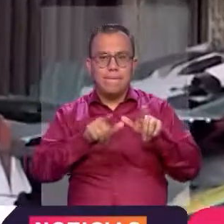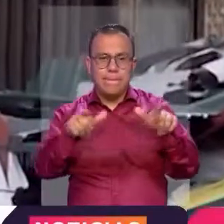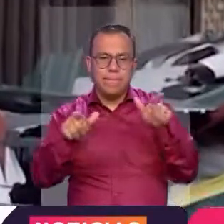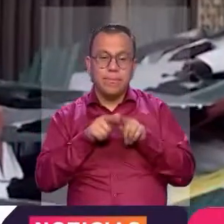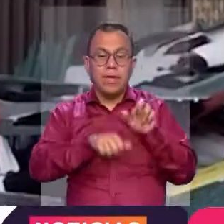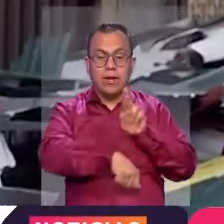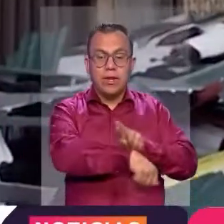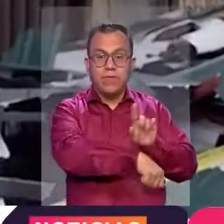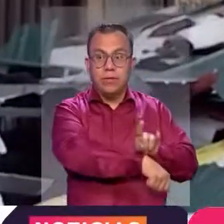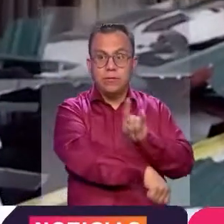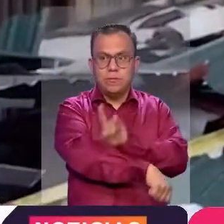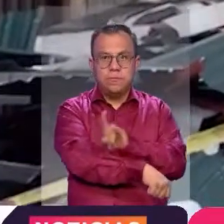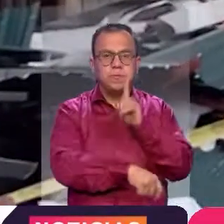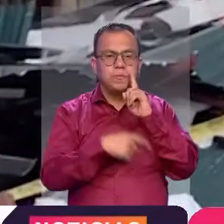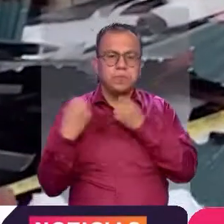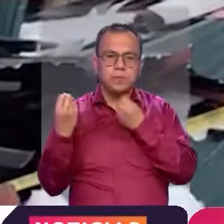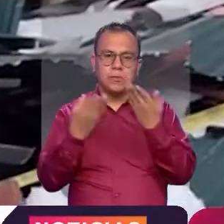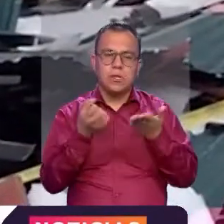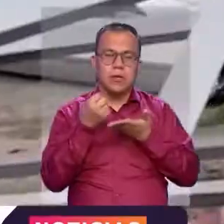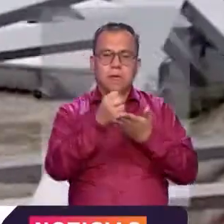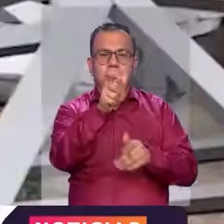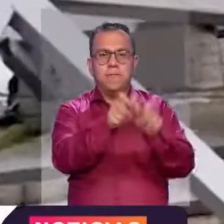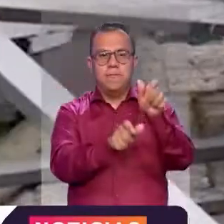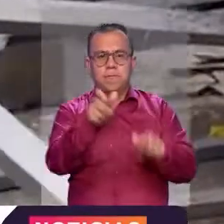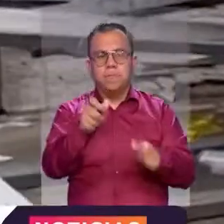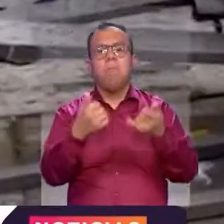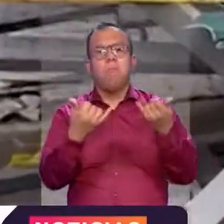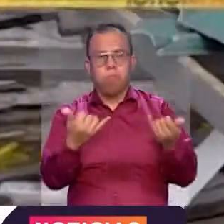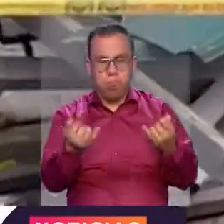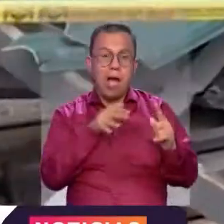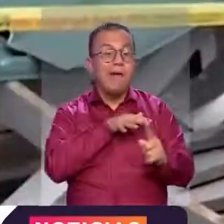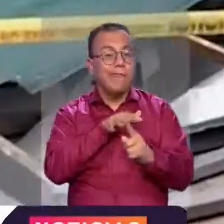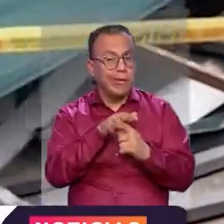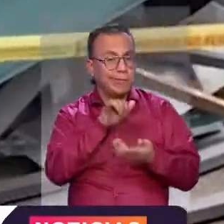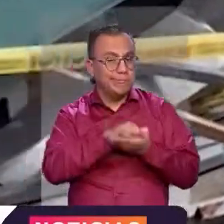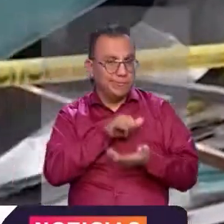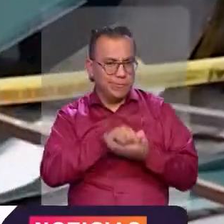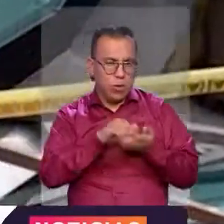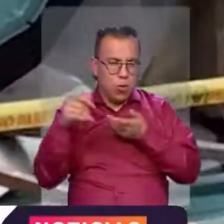Rafael Uribe con entrega de ayudas humanitarias, también por afectaciones en un vendaval.